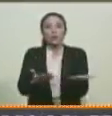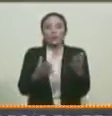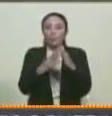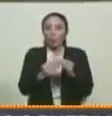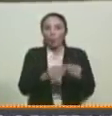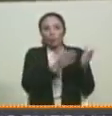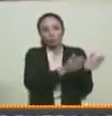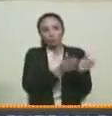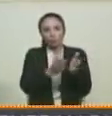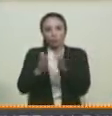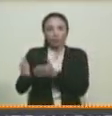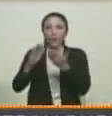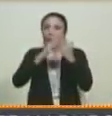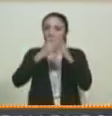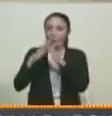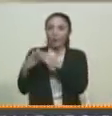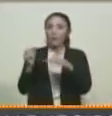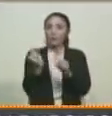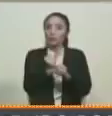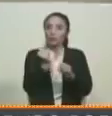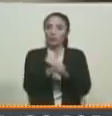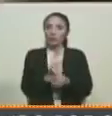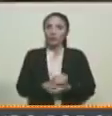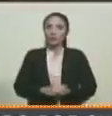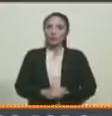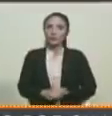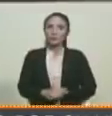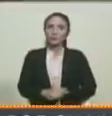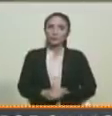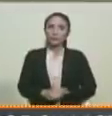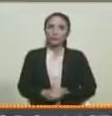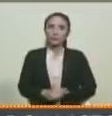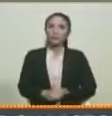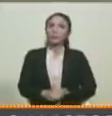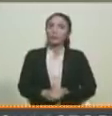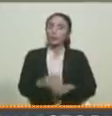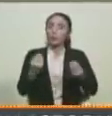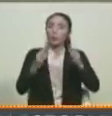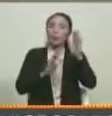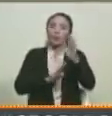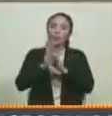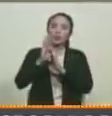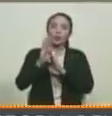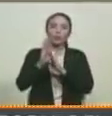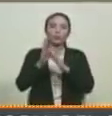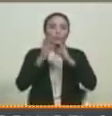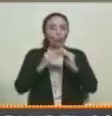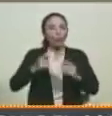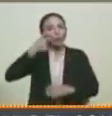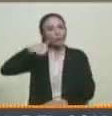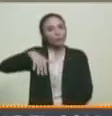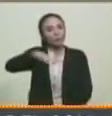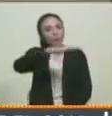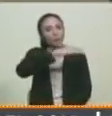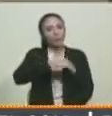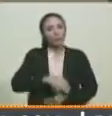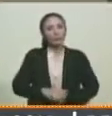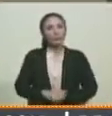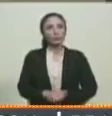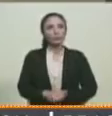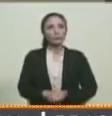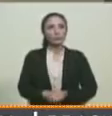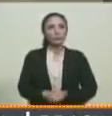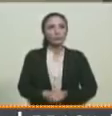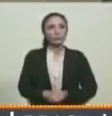los intereses de la clase obrera, en función del desarrollo de las fuerzas productivas nacionales.